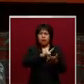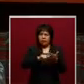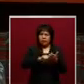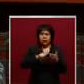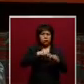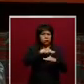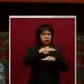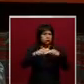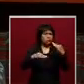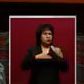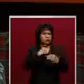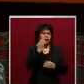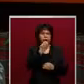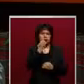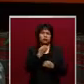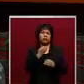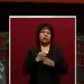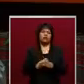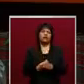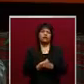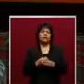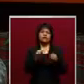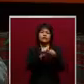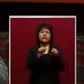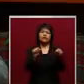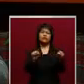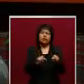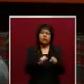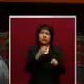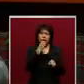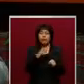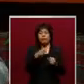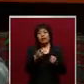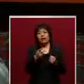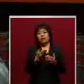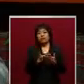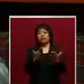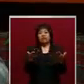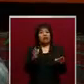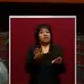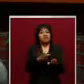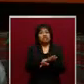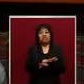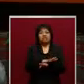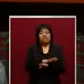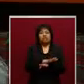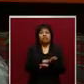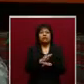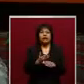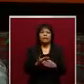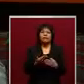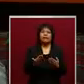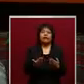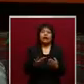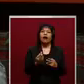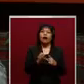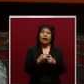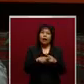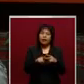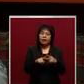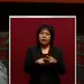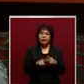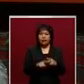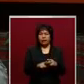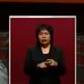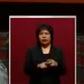de los salones de clase. Sin embargo, eso se va a tener que redefinir. Y el inicio de